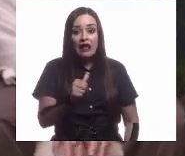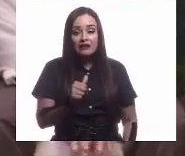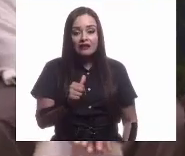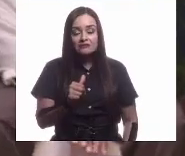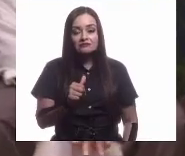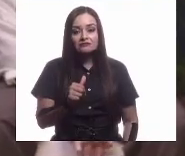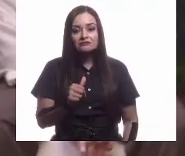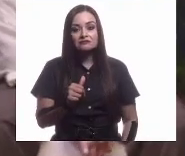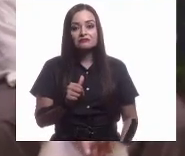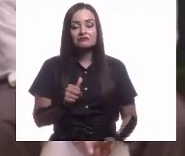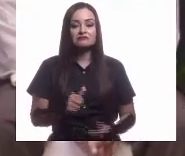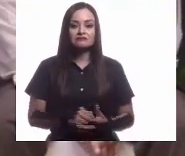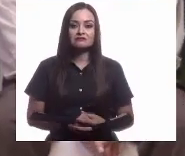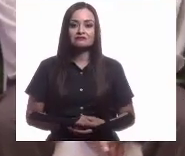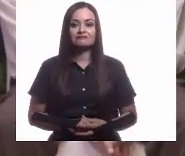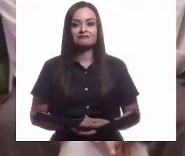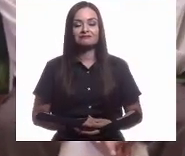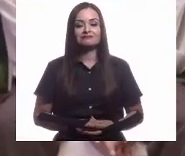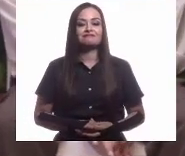les hablo de huevos?